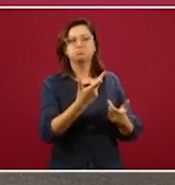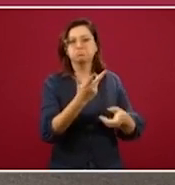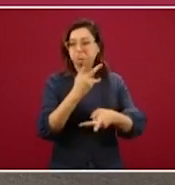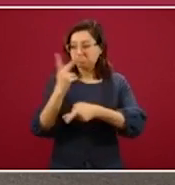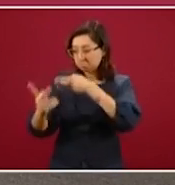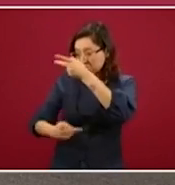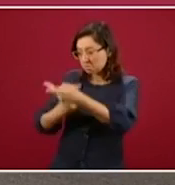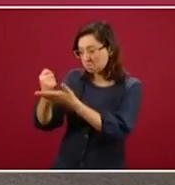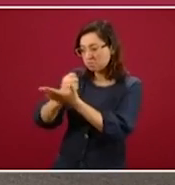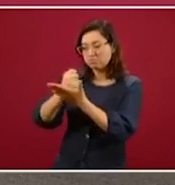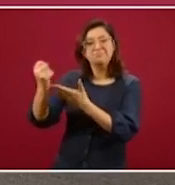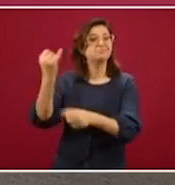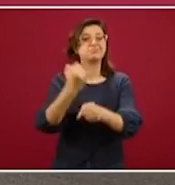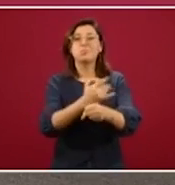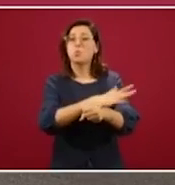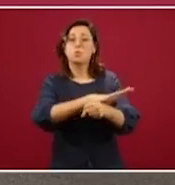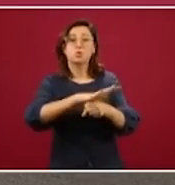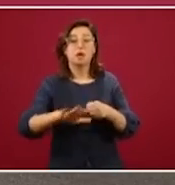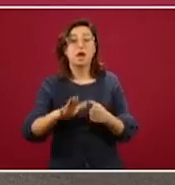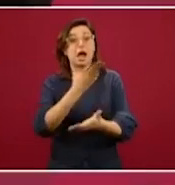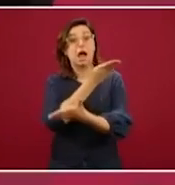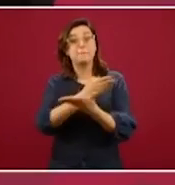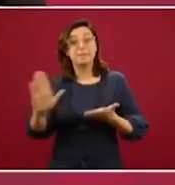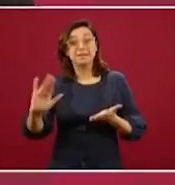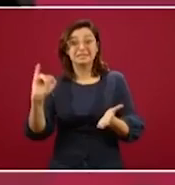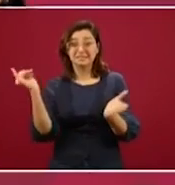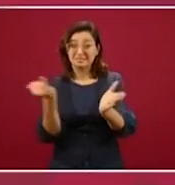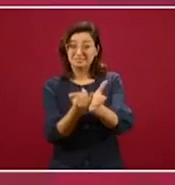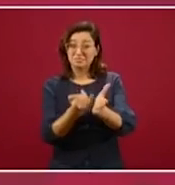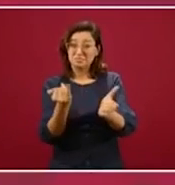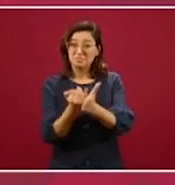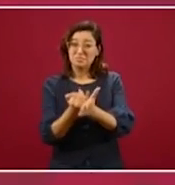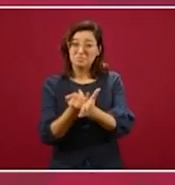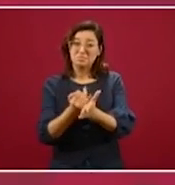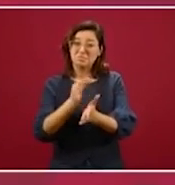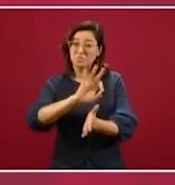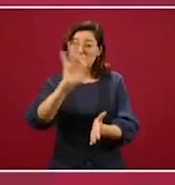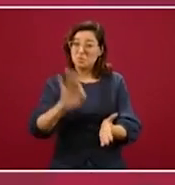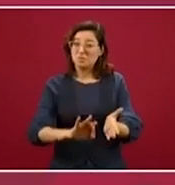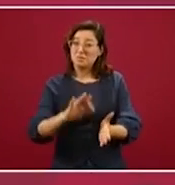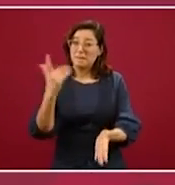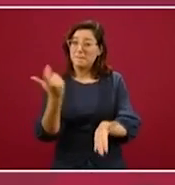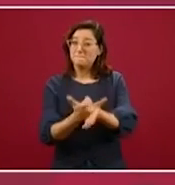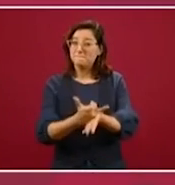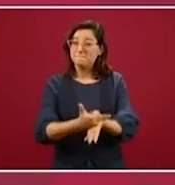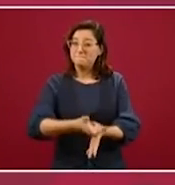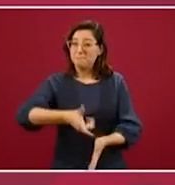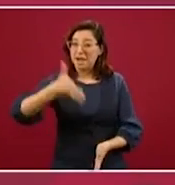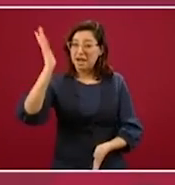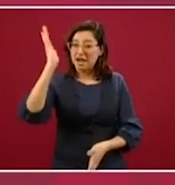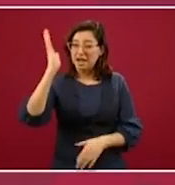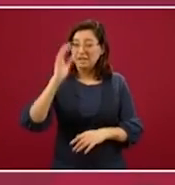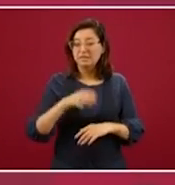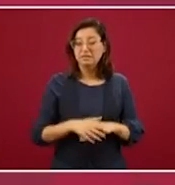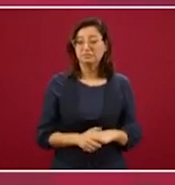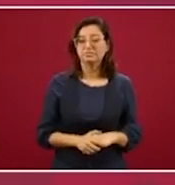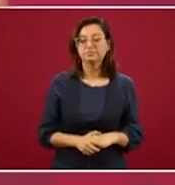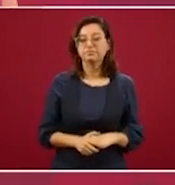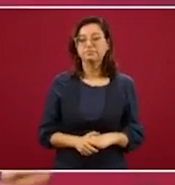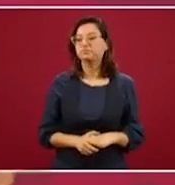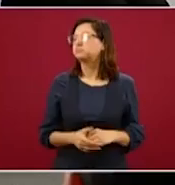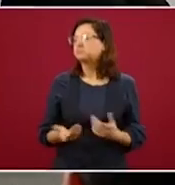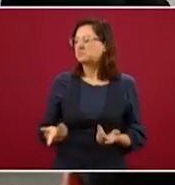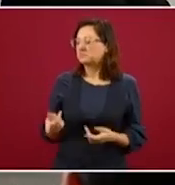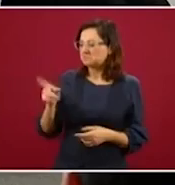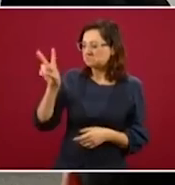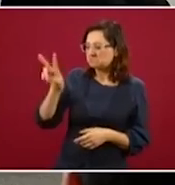imposible. Además, los intereses son elevadísimos y no son considerados sujetos de